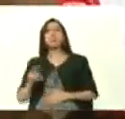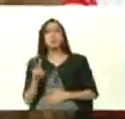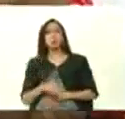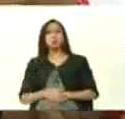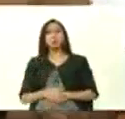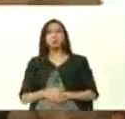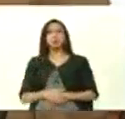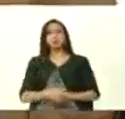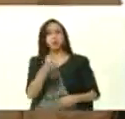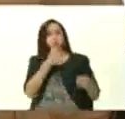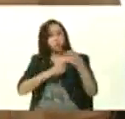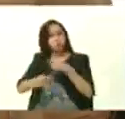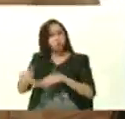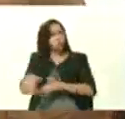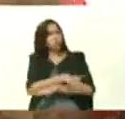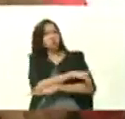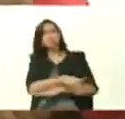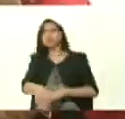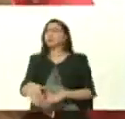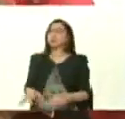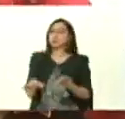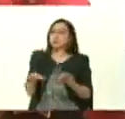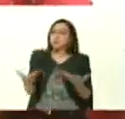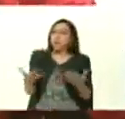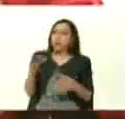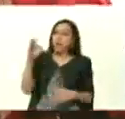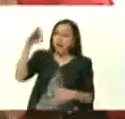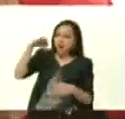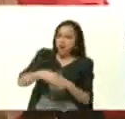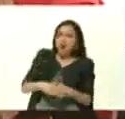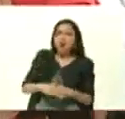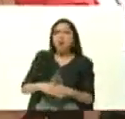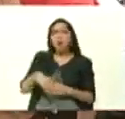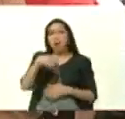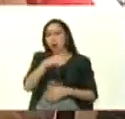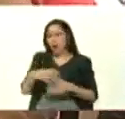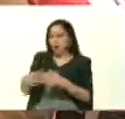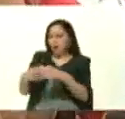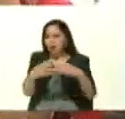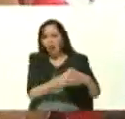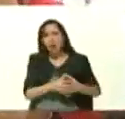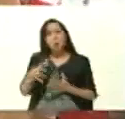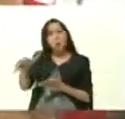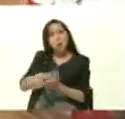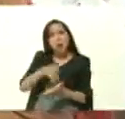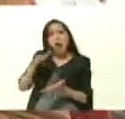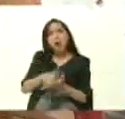tiene una peculiaridad, que es que incorporan a todos los pequeños, a la agricultura urbana, a los